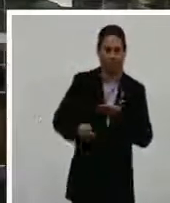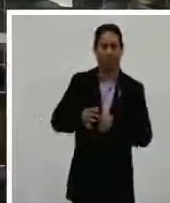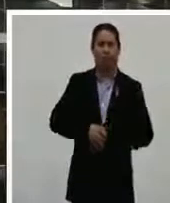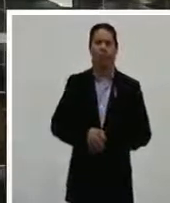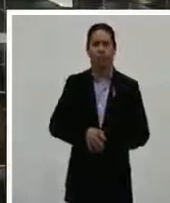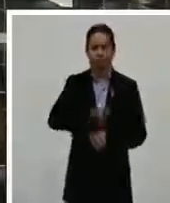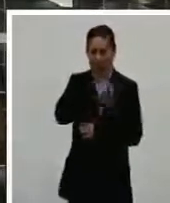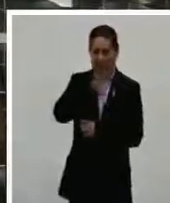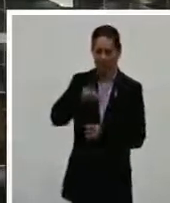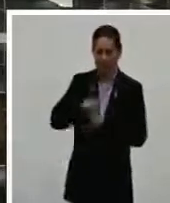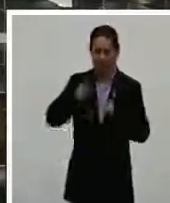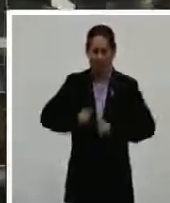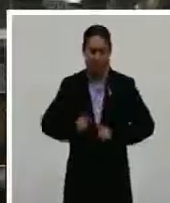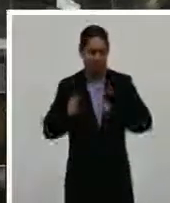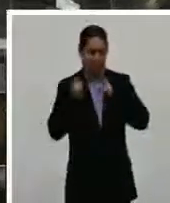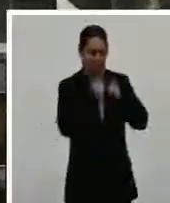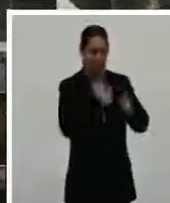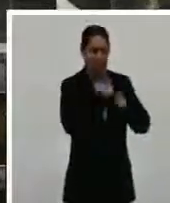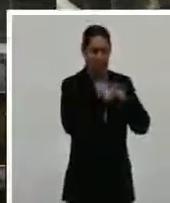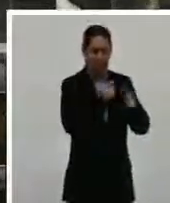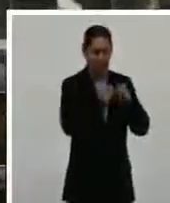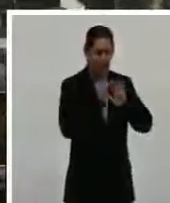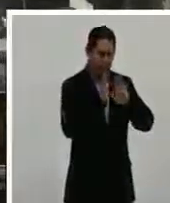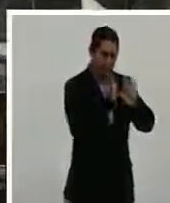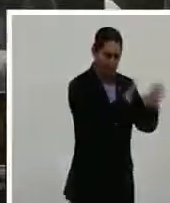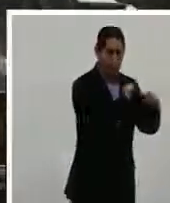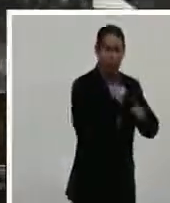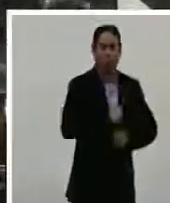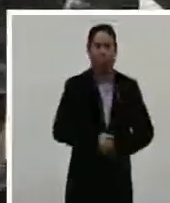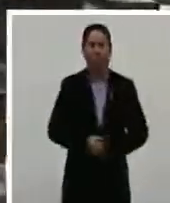corran se los trámites legislativos correspondientes